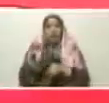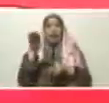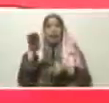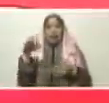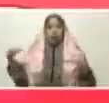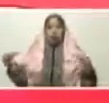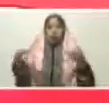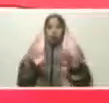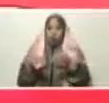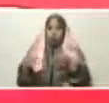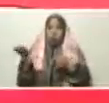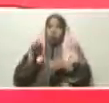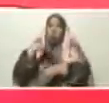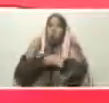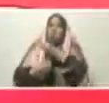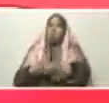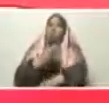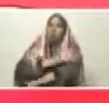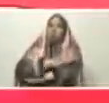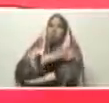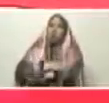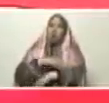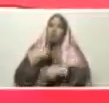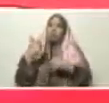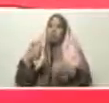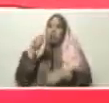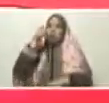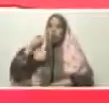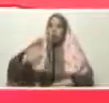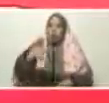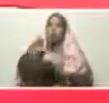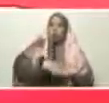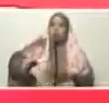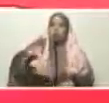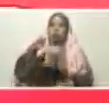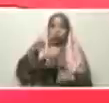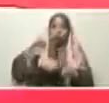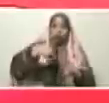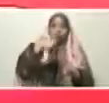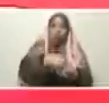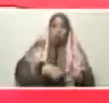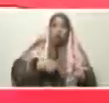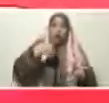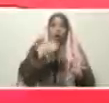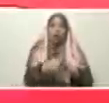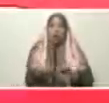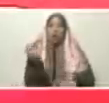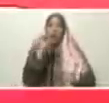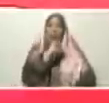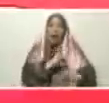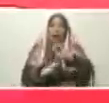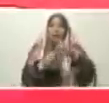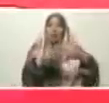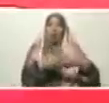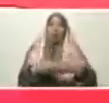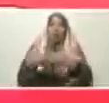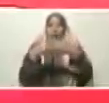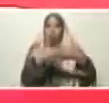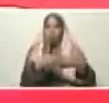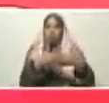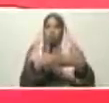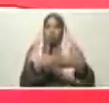del pueblo la forja de la rebeldía anti imperialista anti oligárquica